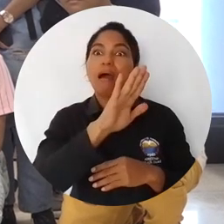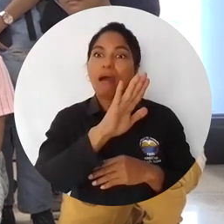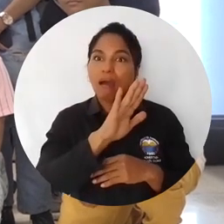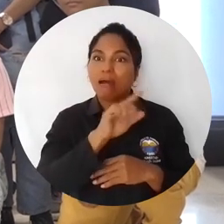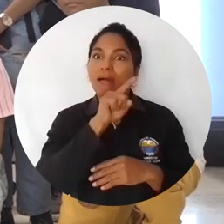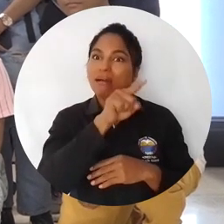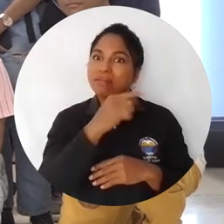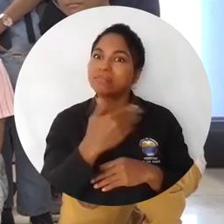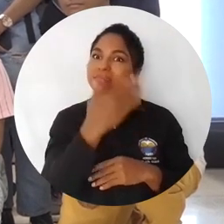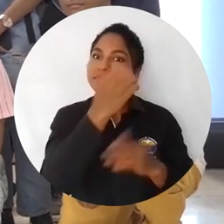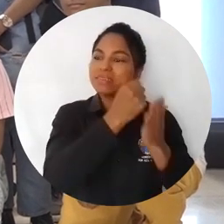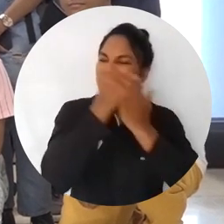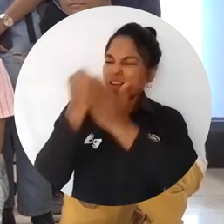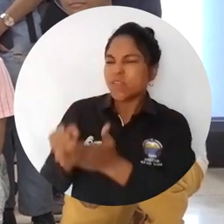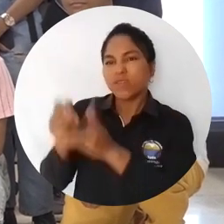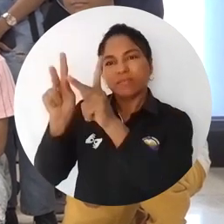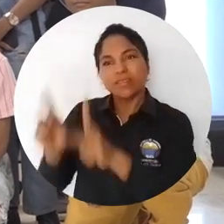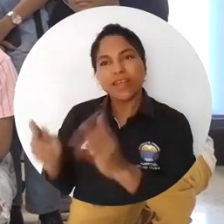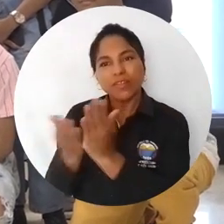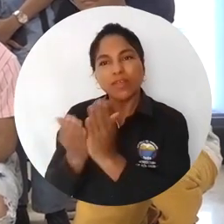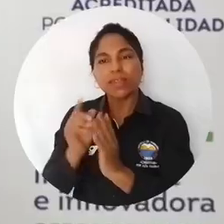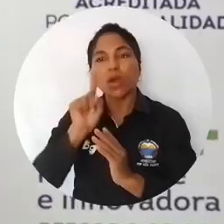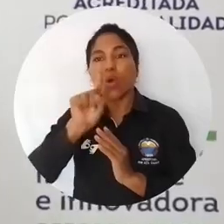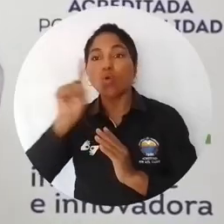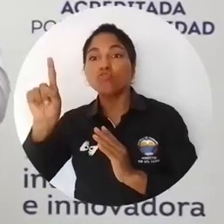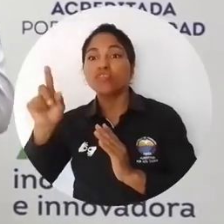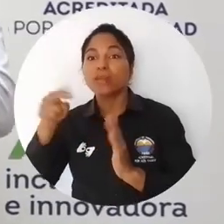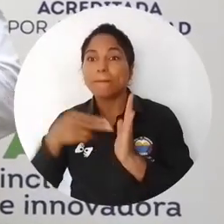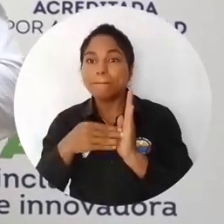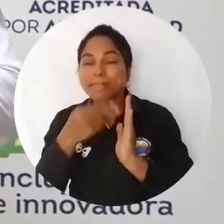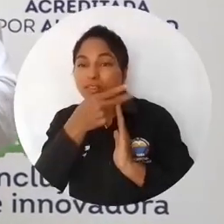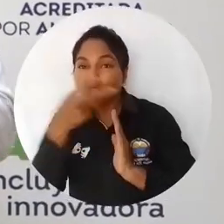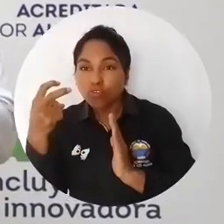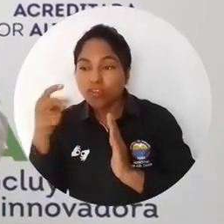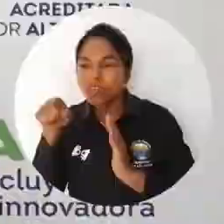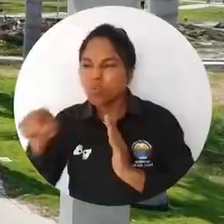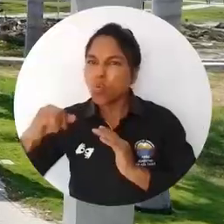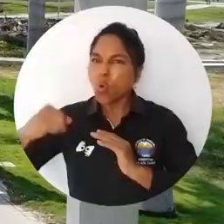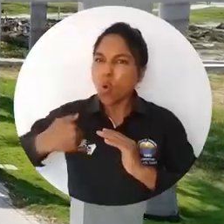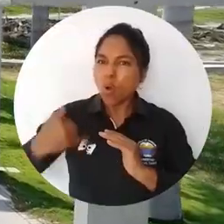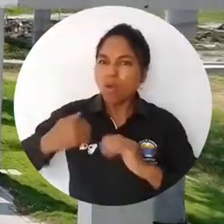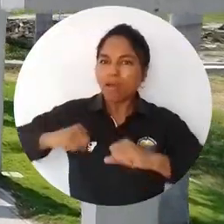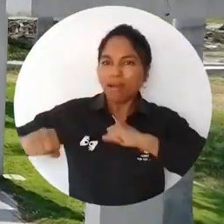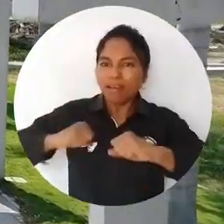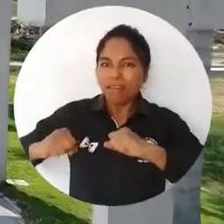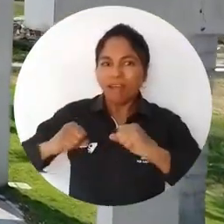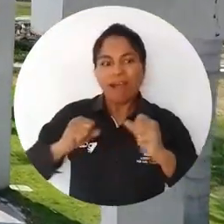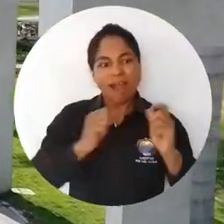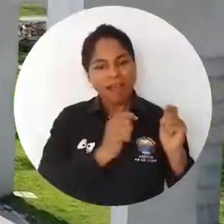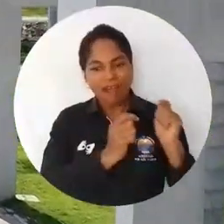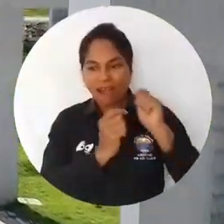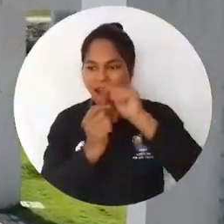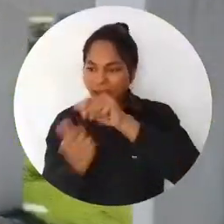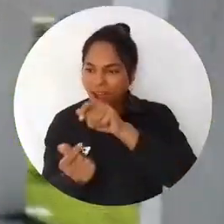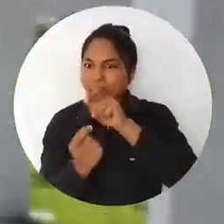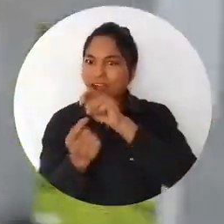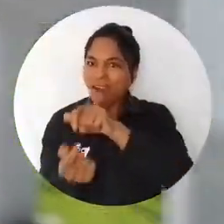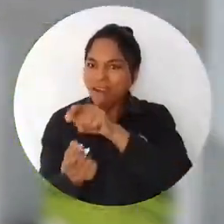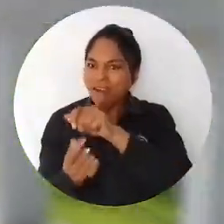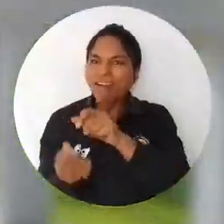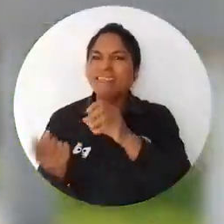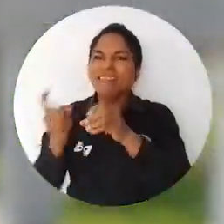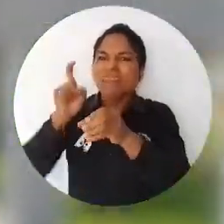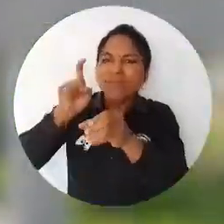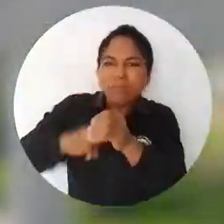Los llamados reiterativos desde la Universidad del Magdalena al Gobierno Nacional sirvieron para que los 11.200 estudiantes pertenecientes